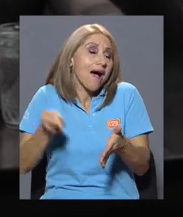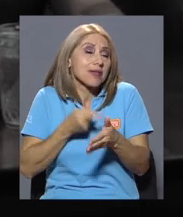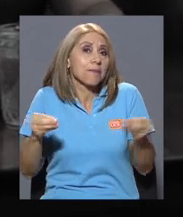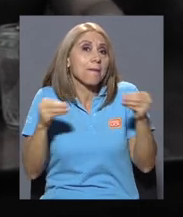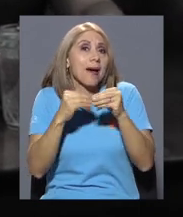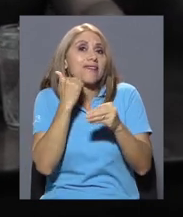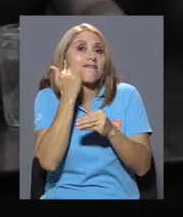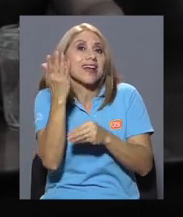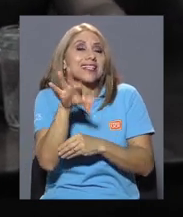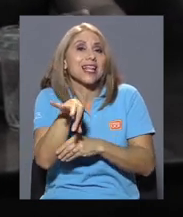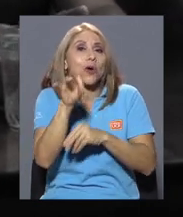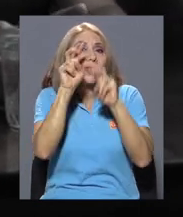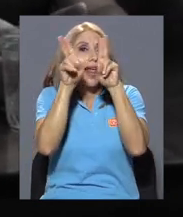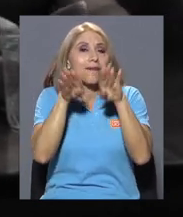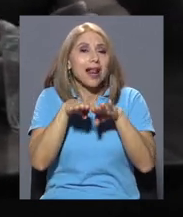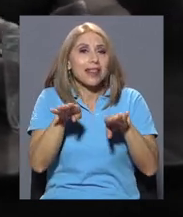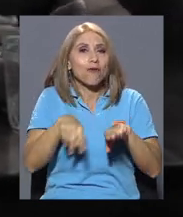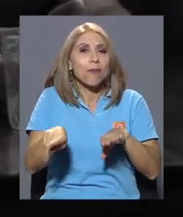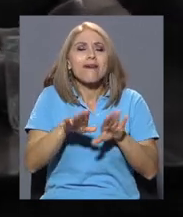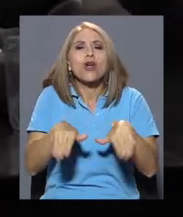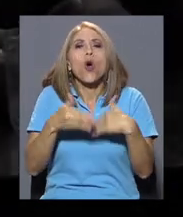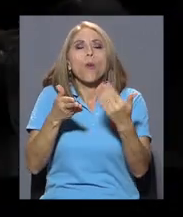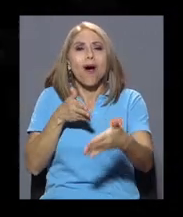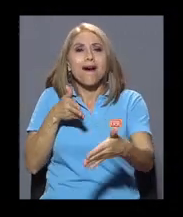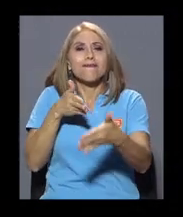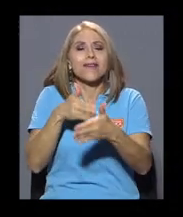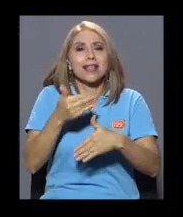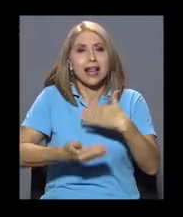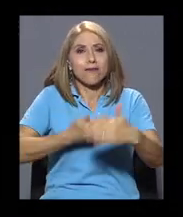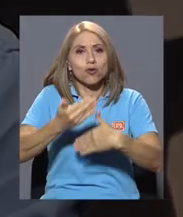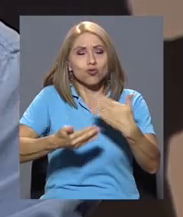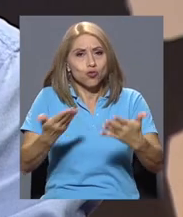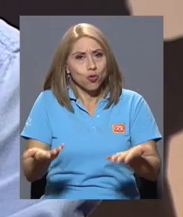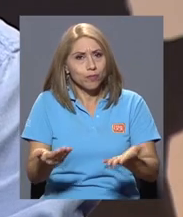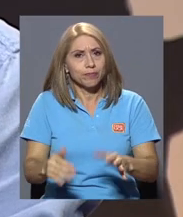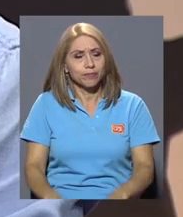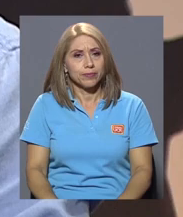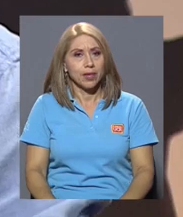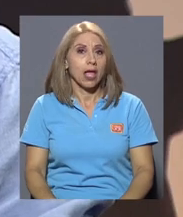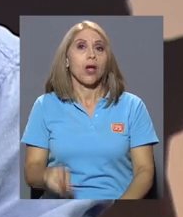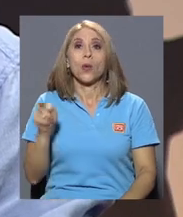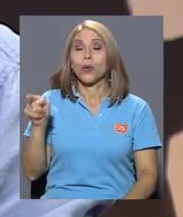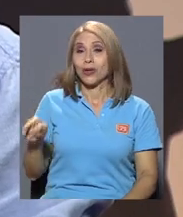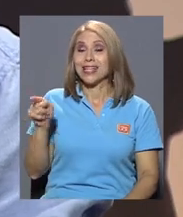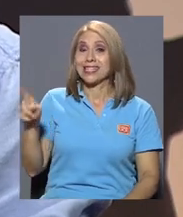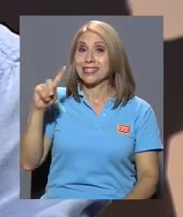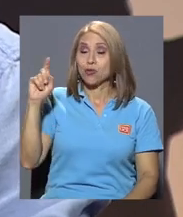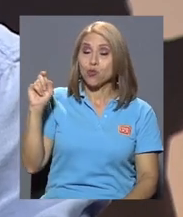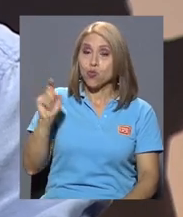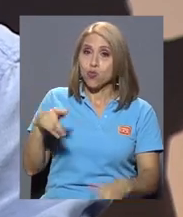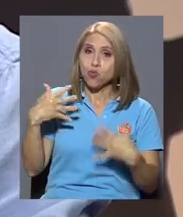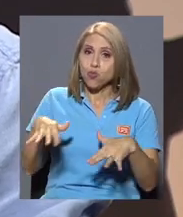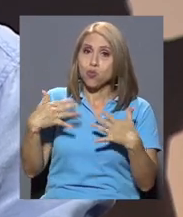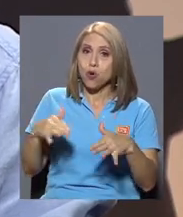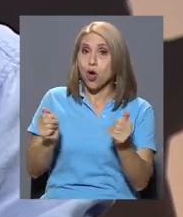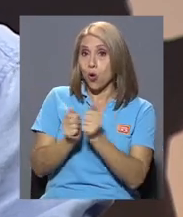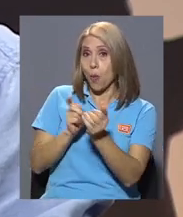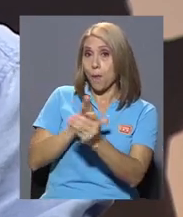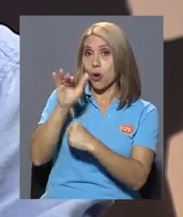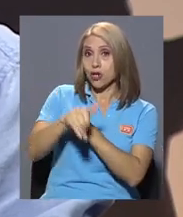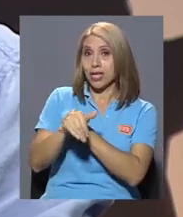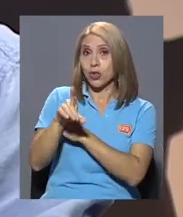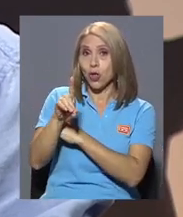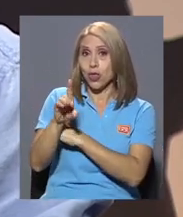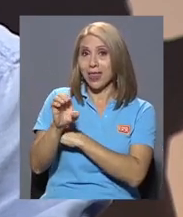y va afectando la evolución de esta historia bueno creo que esa es la gran pregunta con este proyecto en específico con del